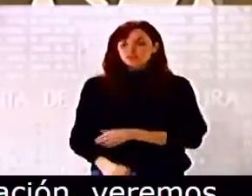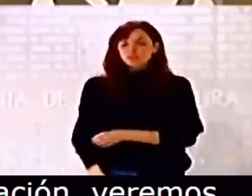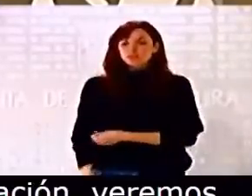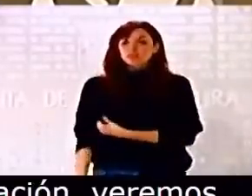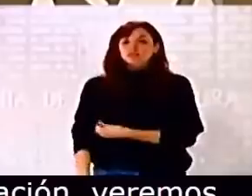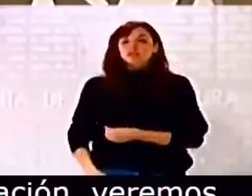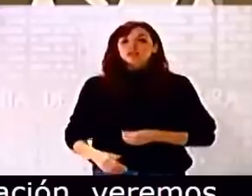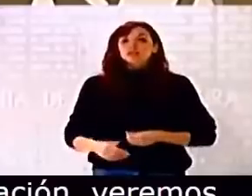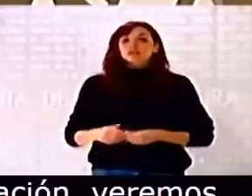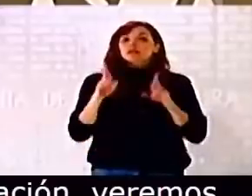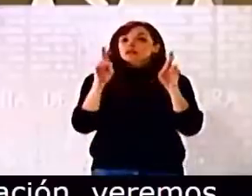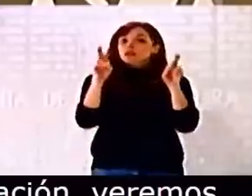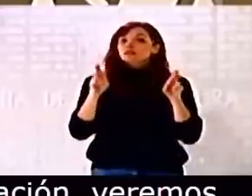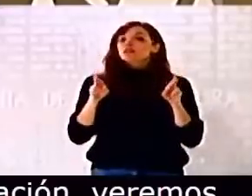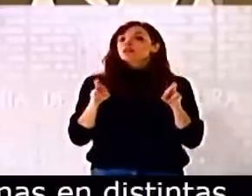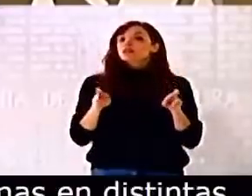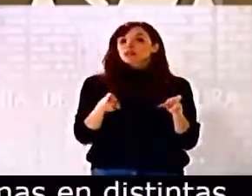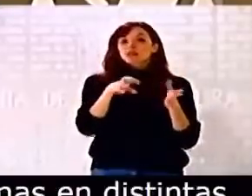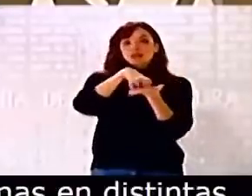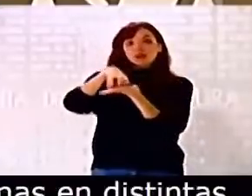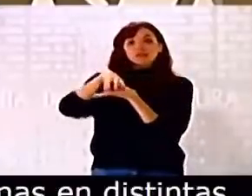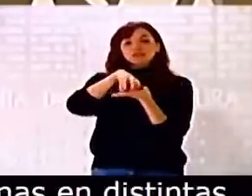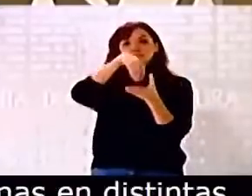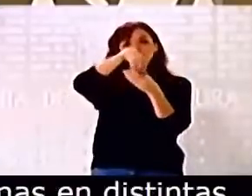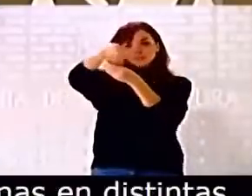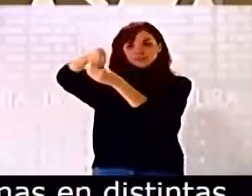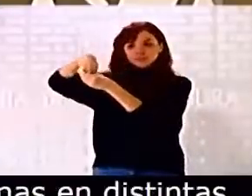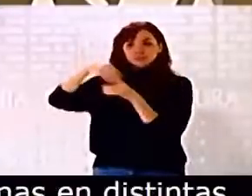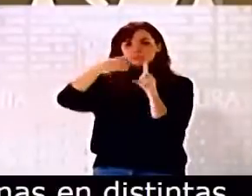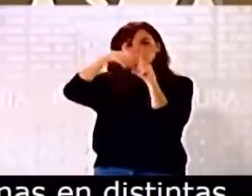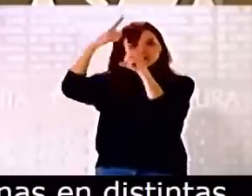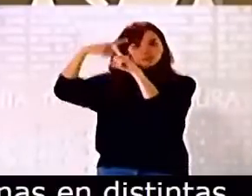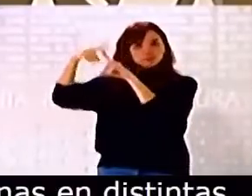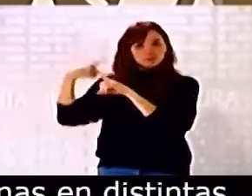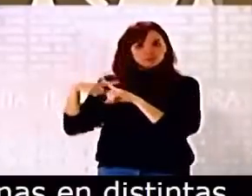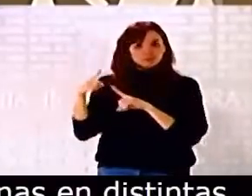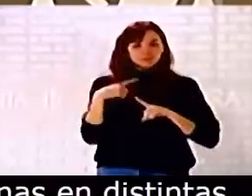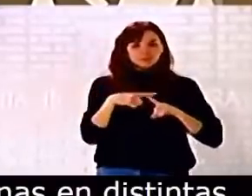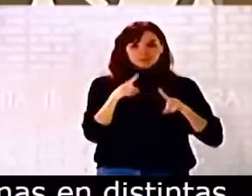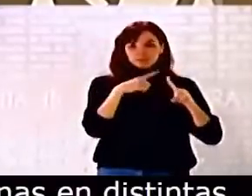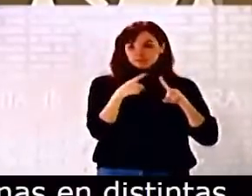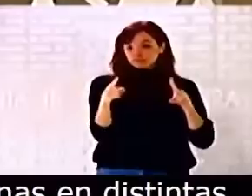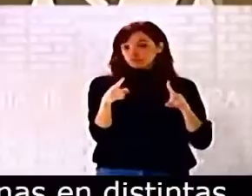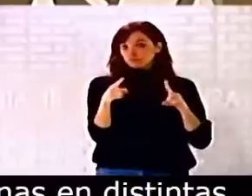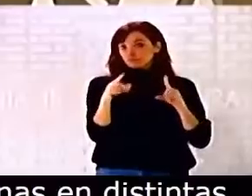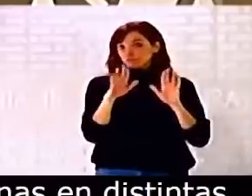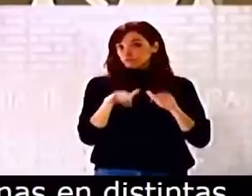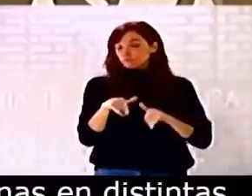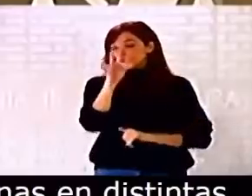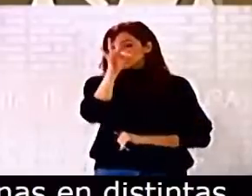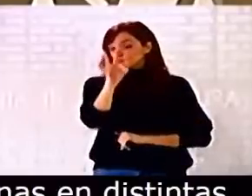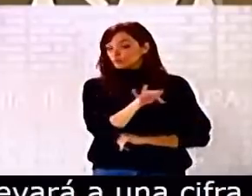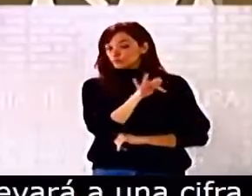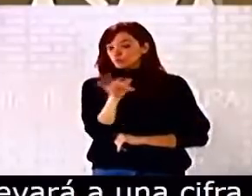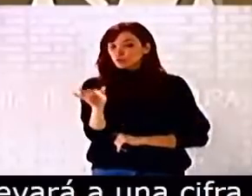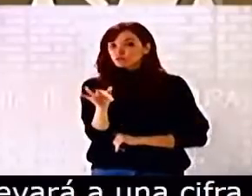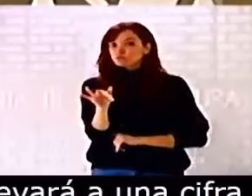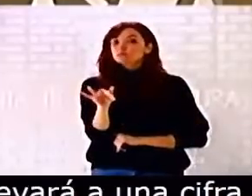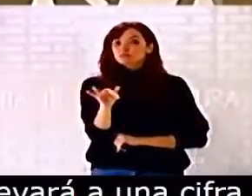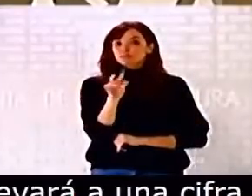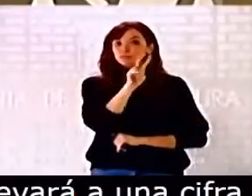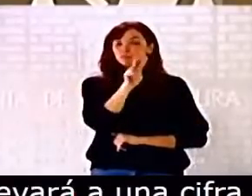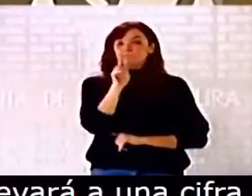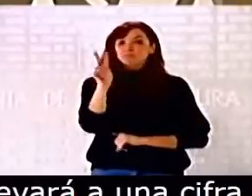en distintas residencias de nuestra comunidad autónoma, lo que llevará a una cifra de más del